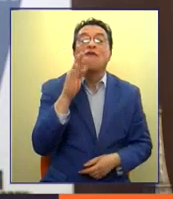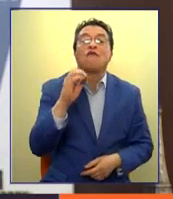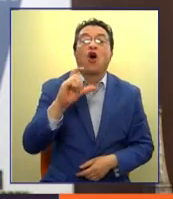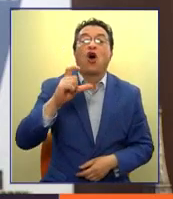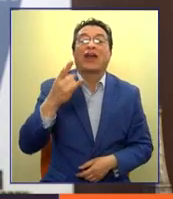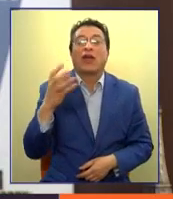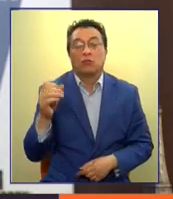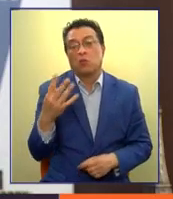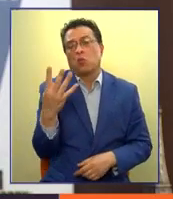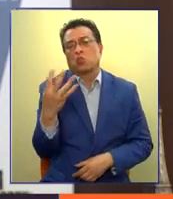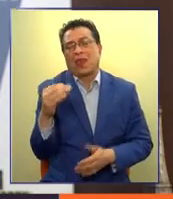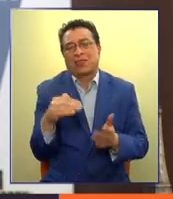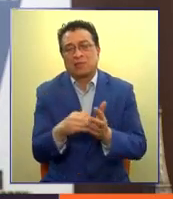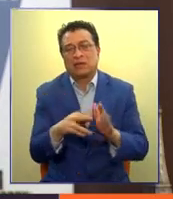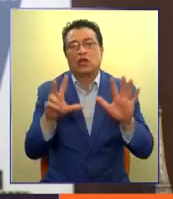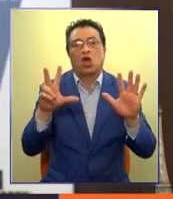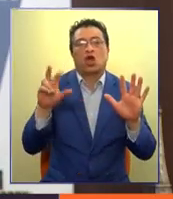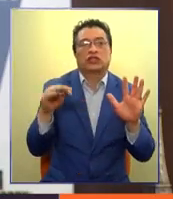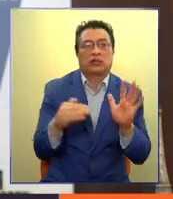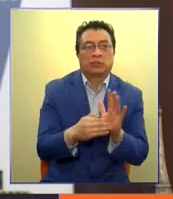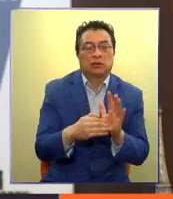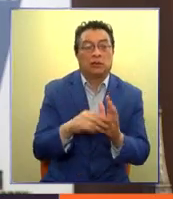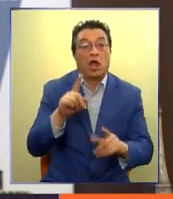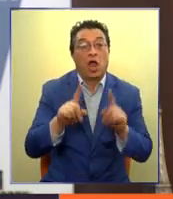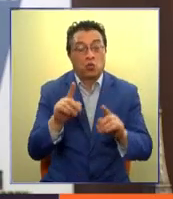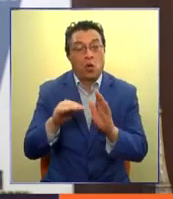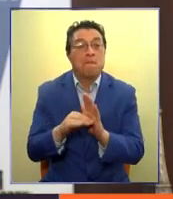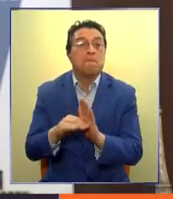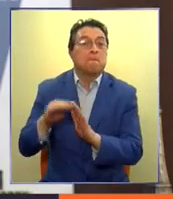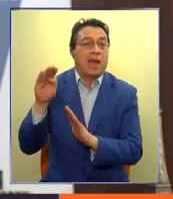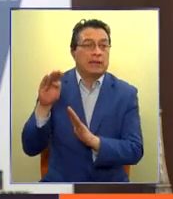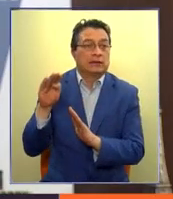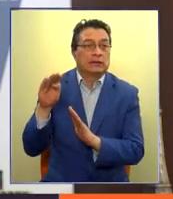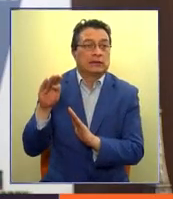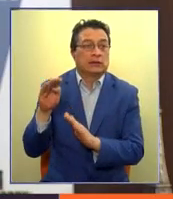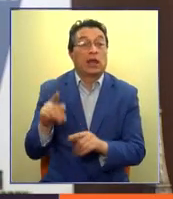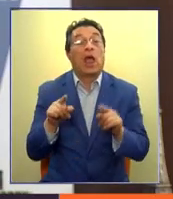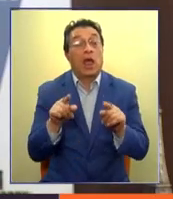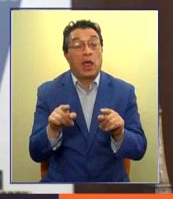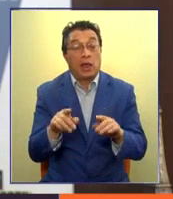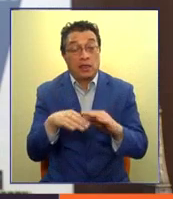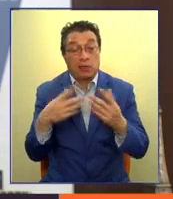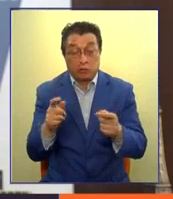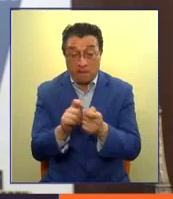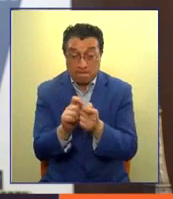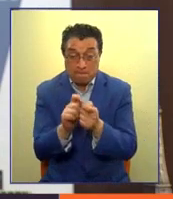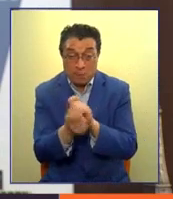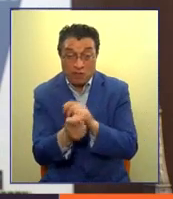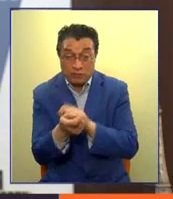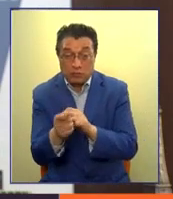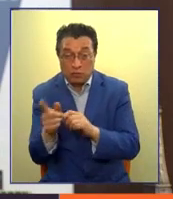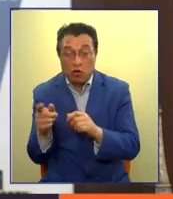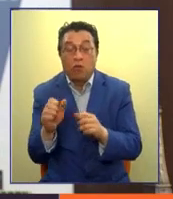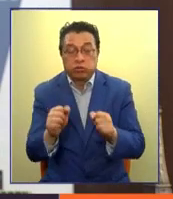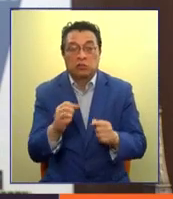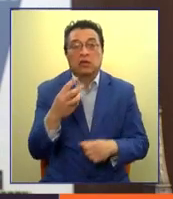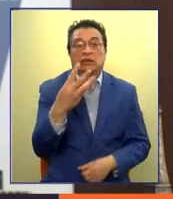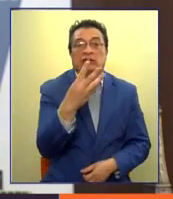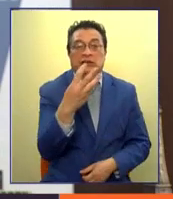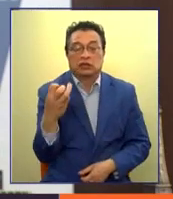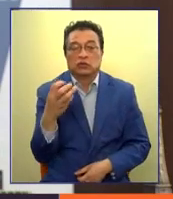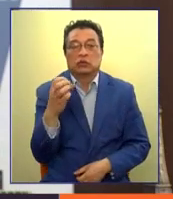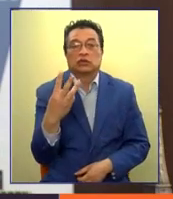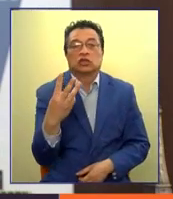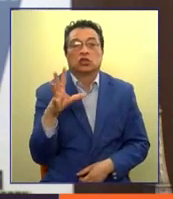los 40.000 y 80.000 pesos, hay unas que tienen un valor más alto. Posteriormente a la modificación ellos las ofrecían entre 300